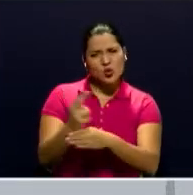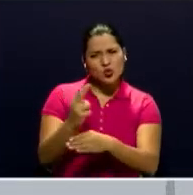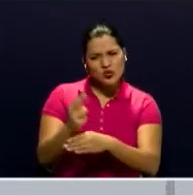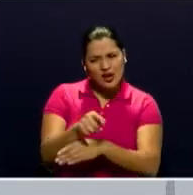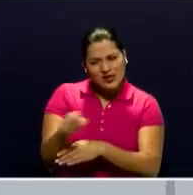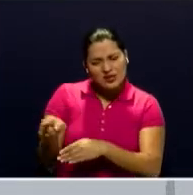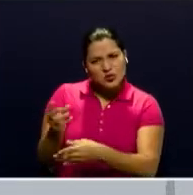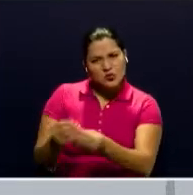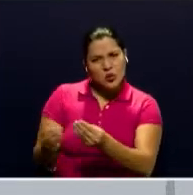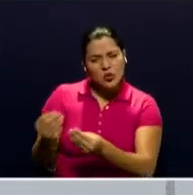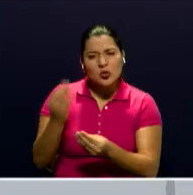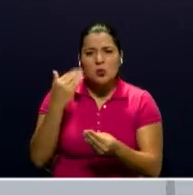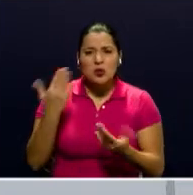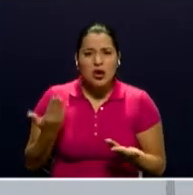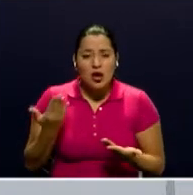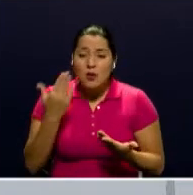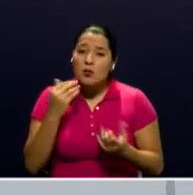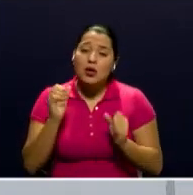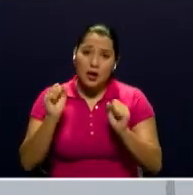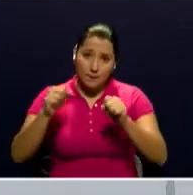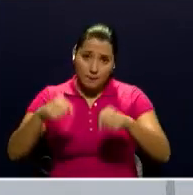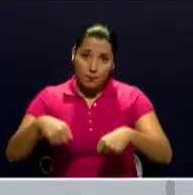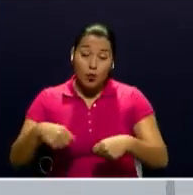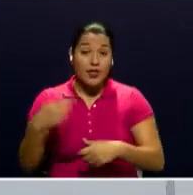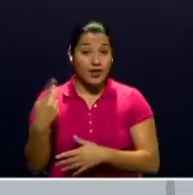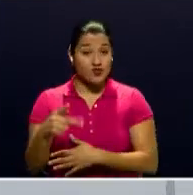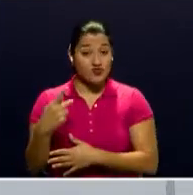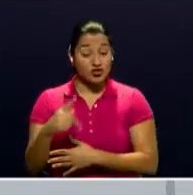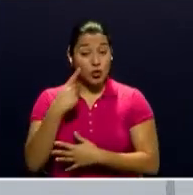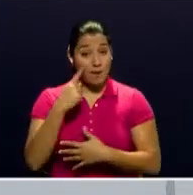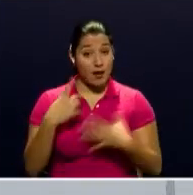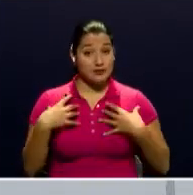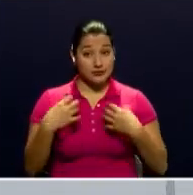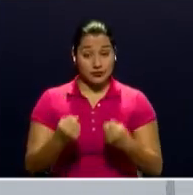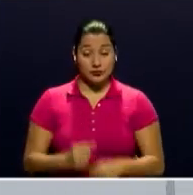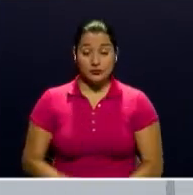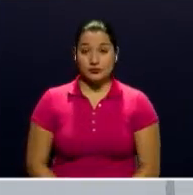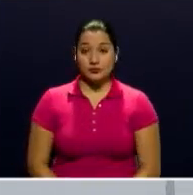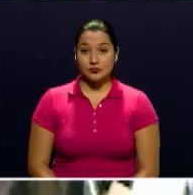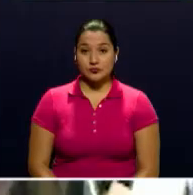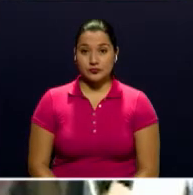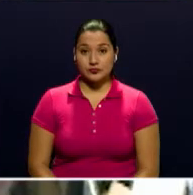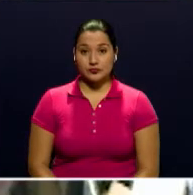tipo de productos, porque podría más bien ser un riesgo para la salud.